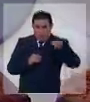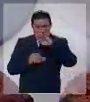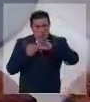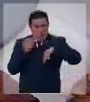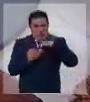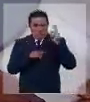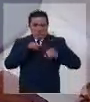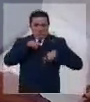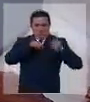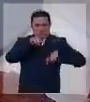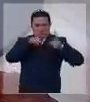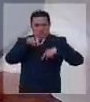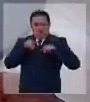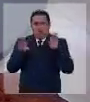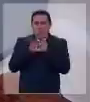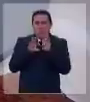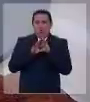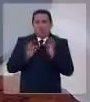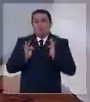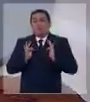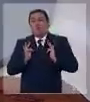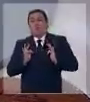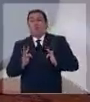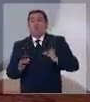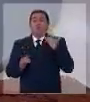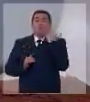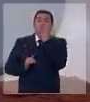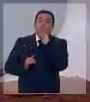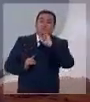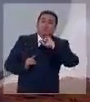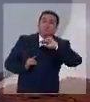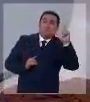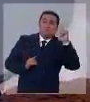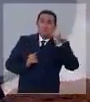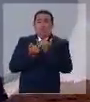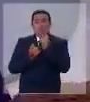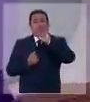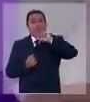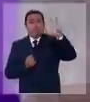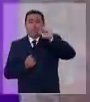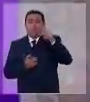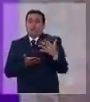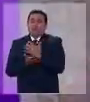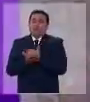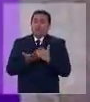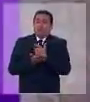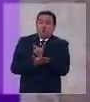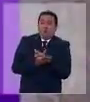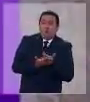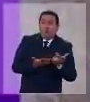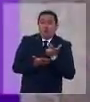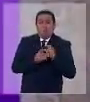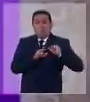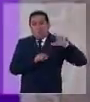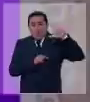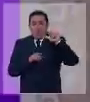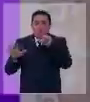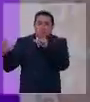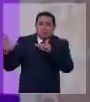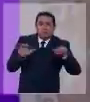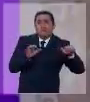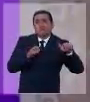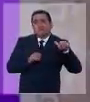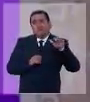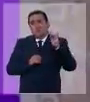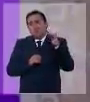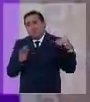Se dan la gran vida los altos funcionarios públicos, sueldos hasta de 650 mil pesos